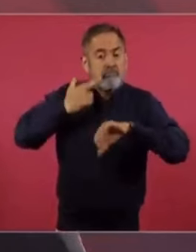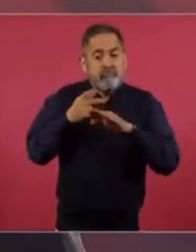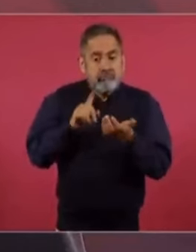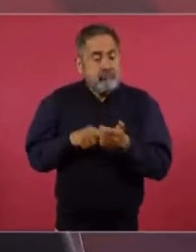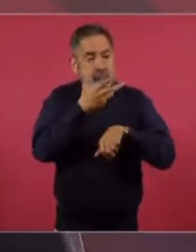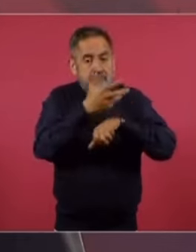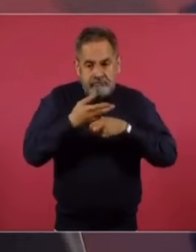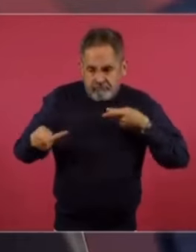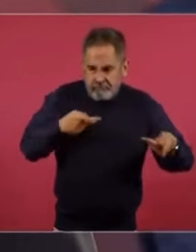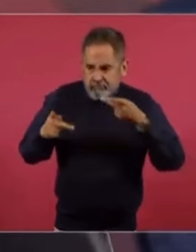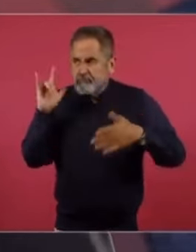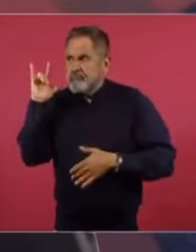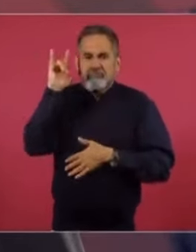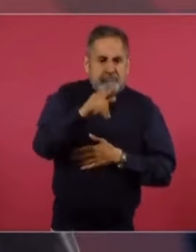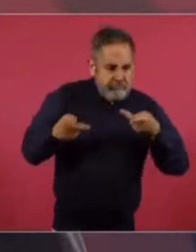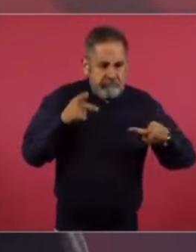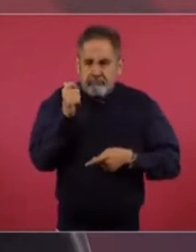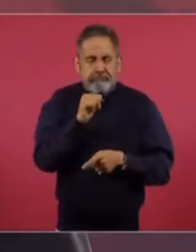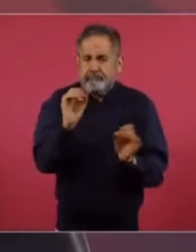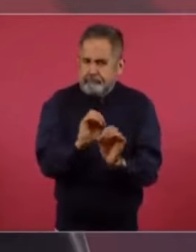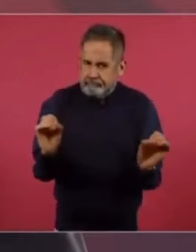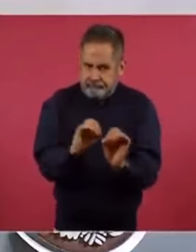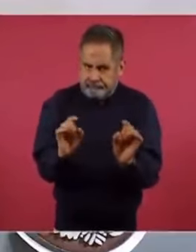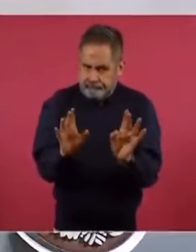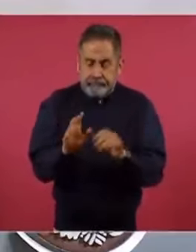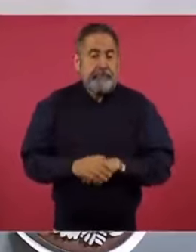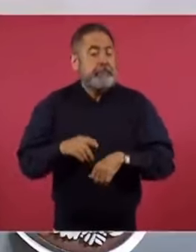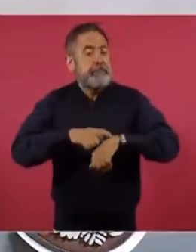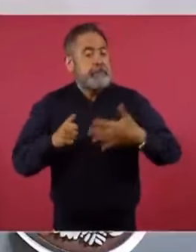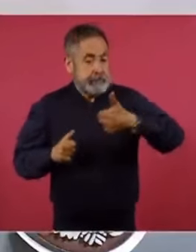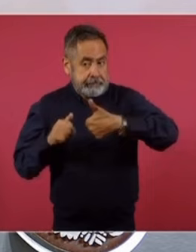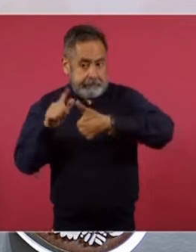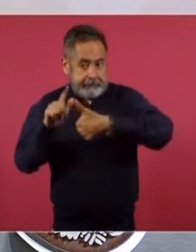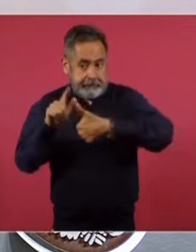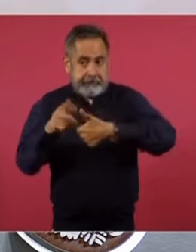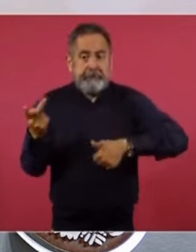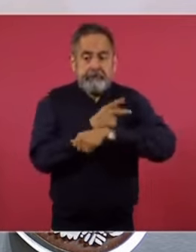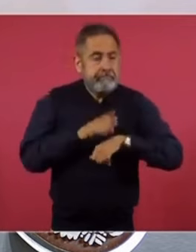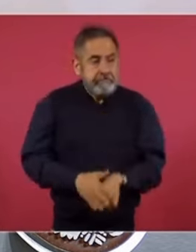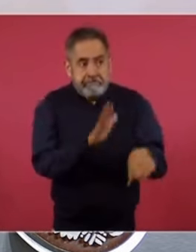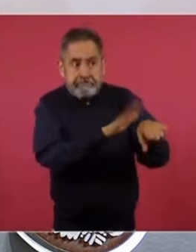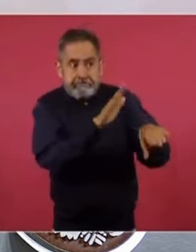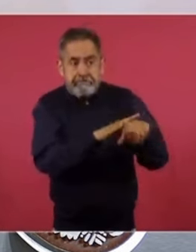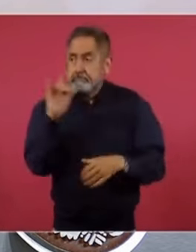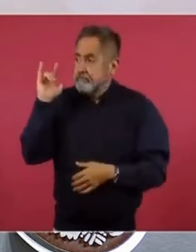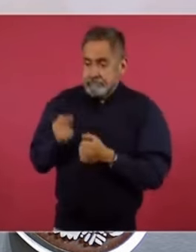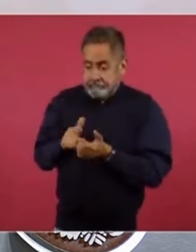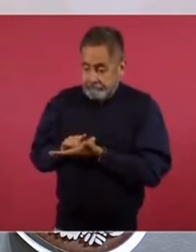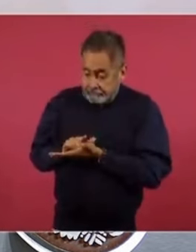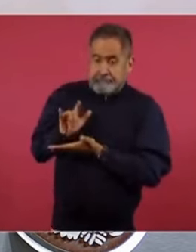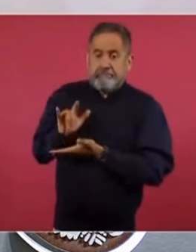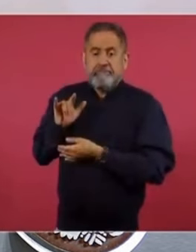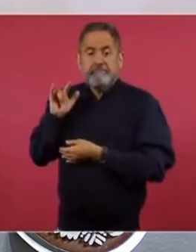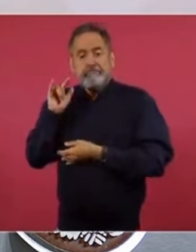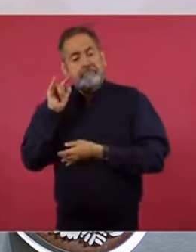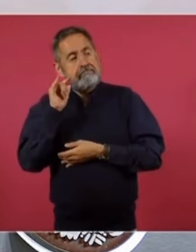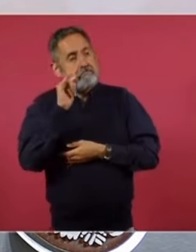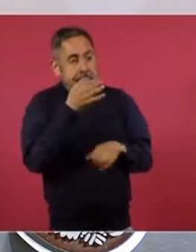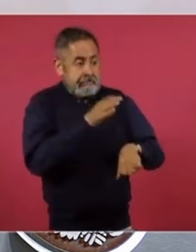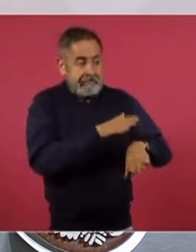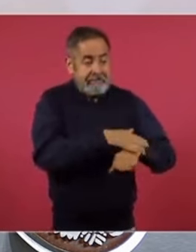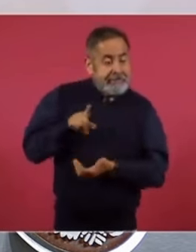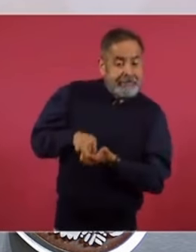gubernamental estadounidense alguna. 6. Una vez alertados después de que el avión despegó, como se mencionó